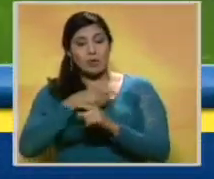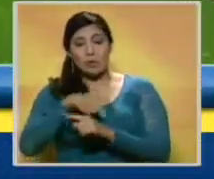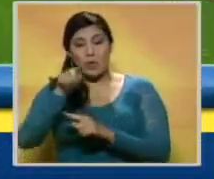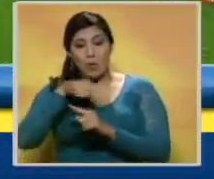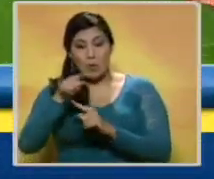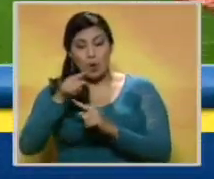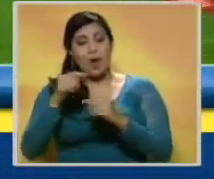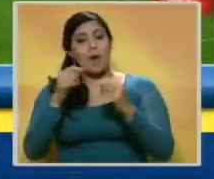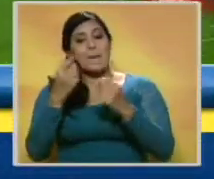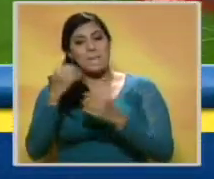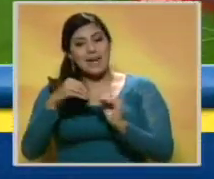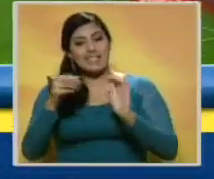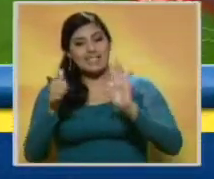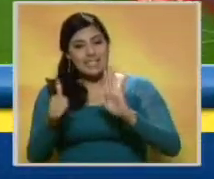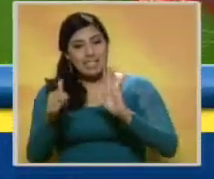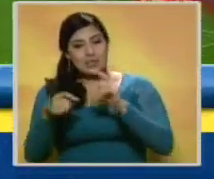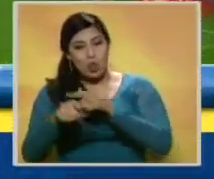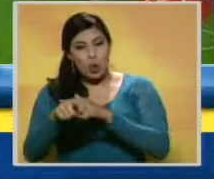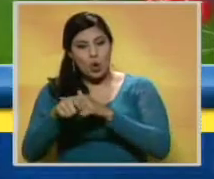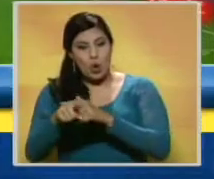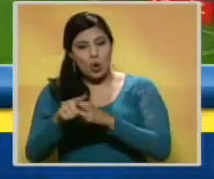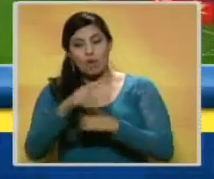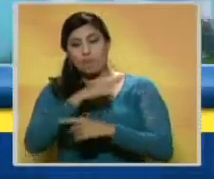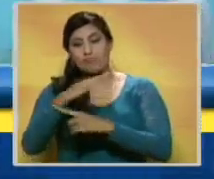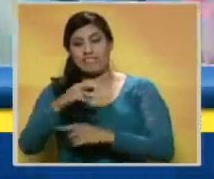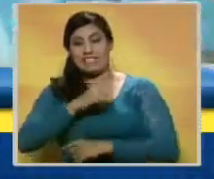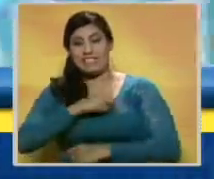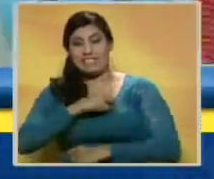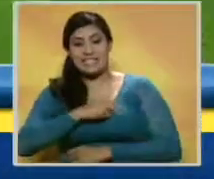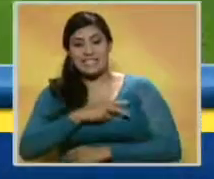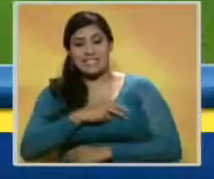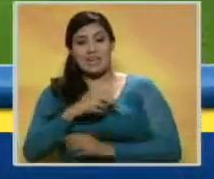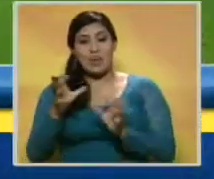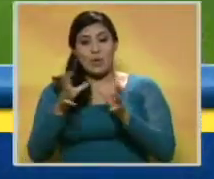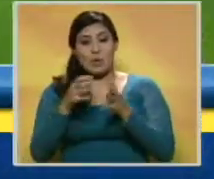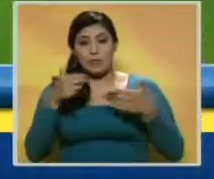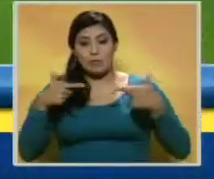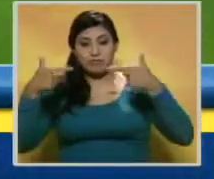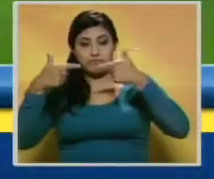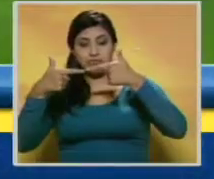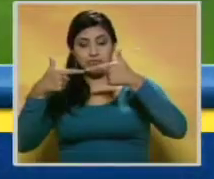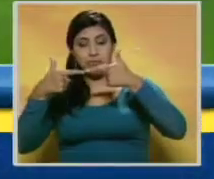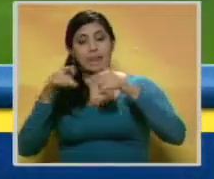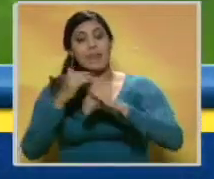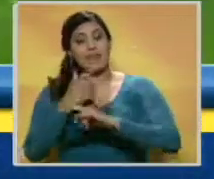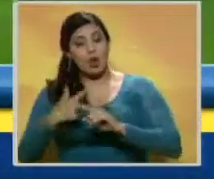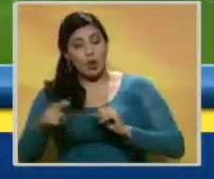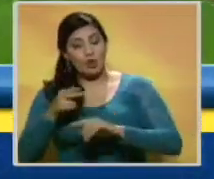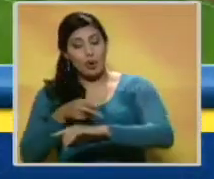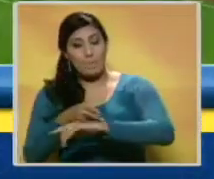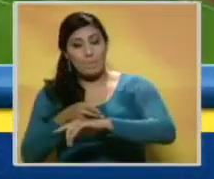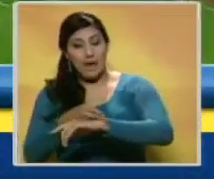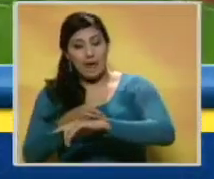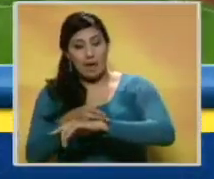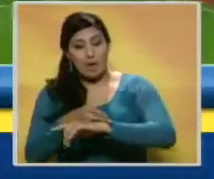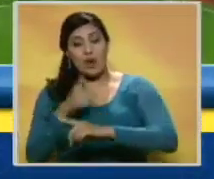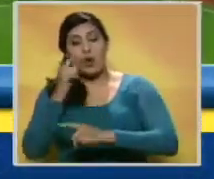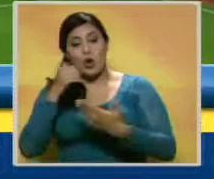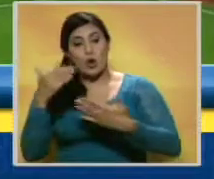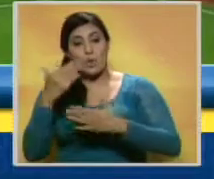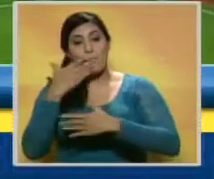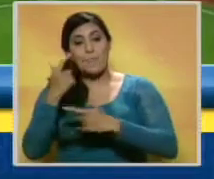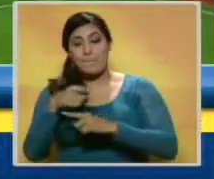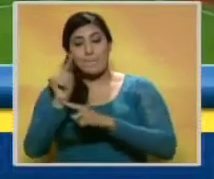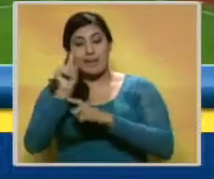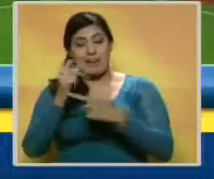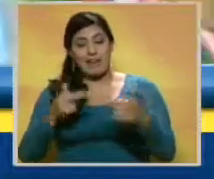Higuaín anotaron por los gauchos que se medirán a Chile el sábado en Santiago por el campeonato. El tanto paraguayo lo anotó Lucas Barrios. Es la primera